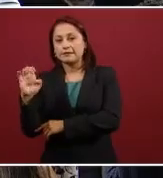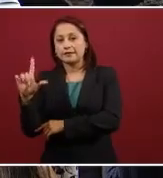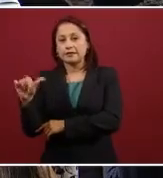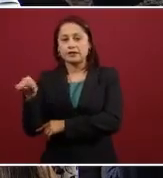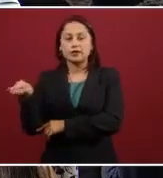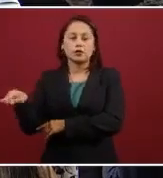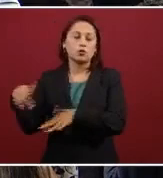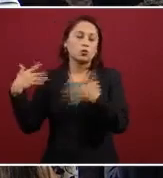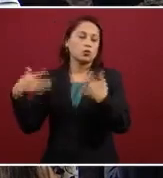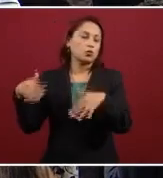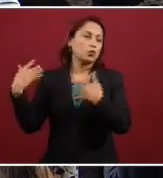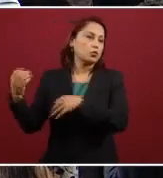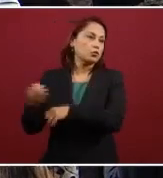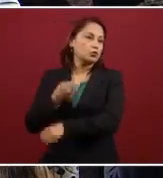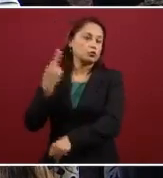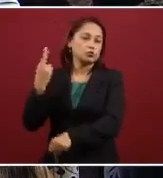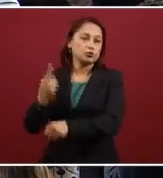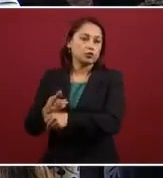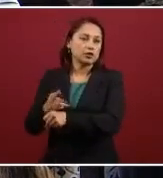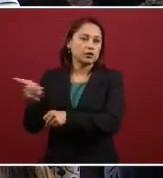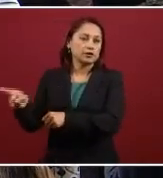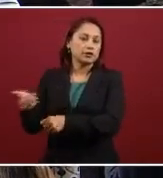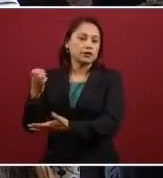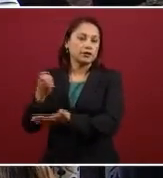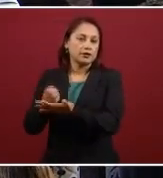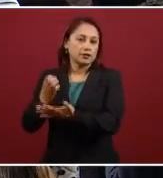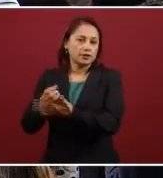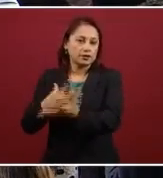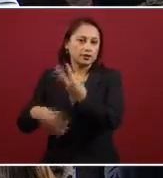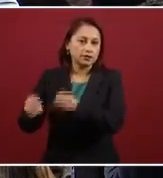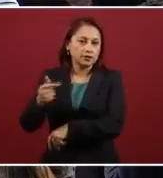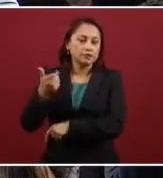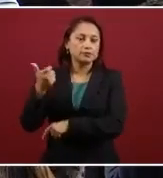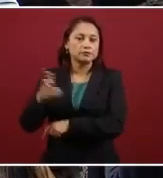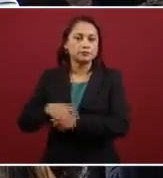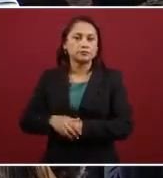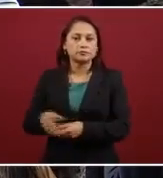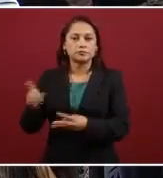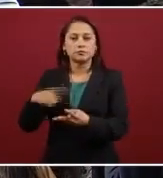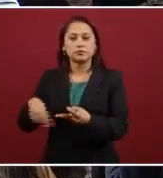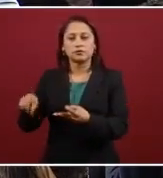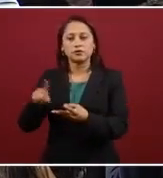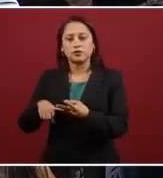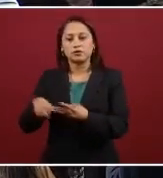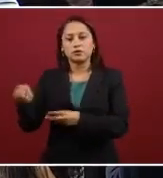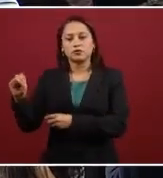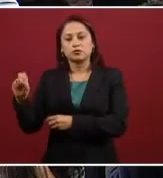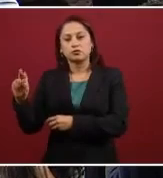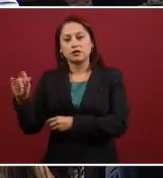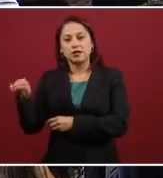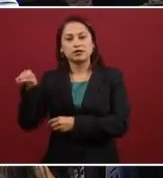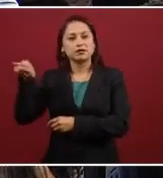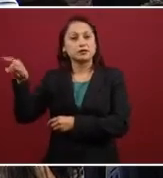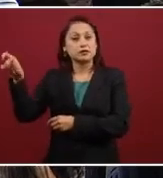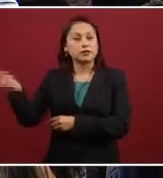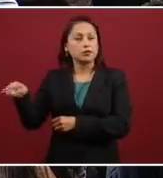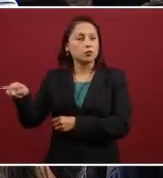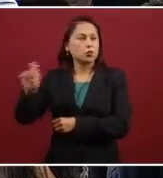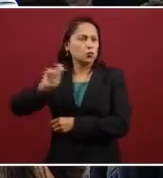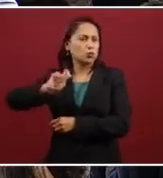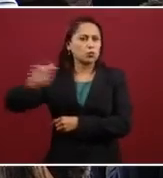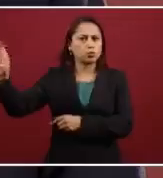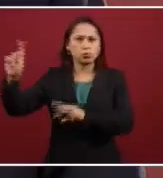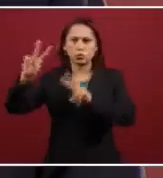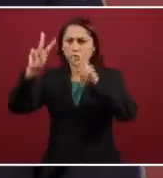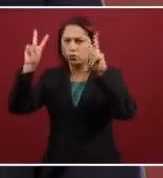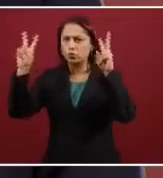extraordinaria secretaria de Economía. Jesús Seade es un experto en esta materia.